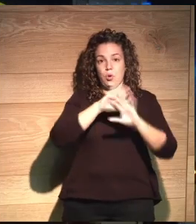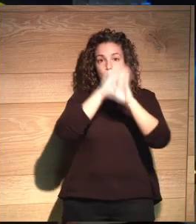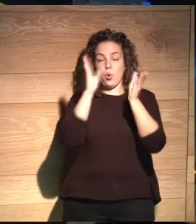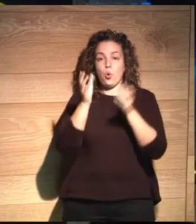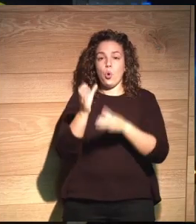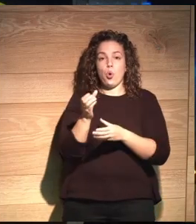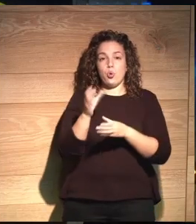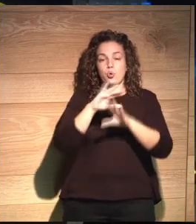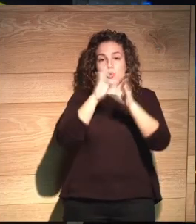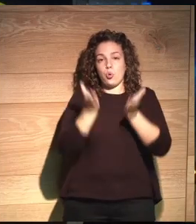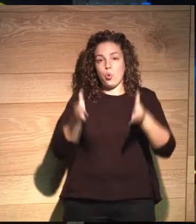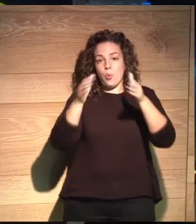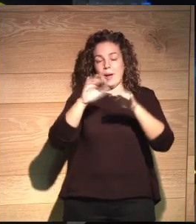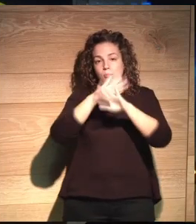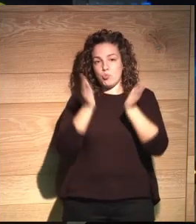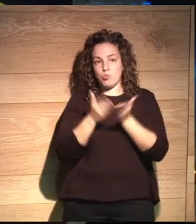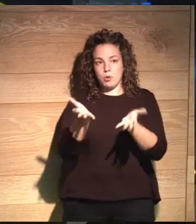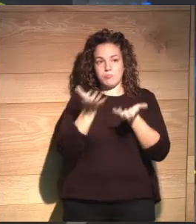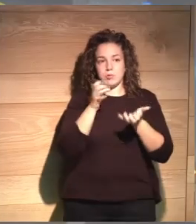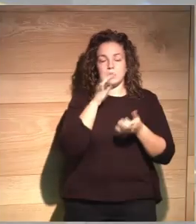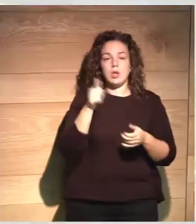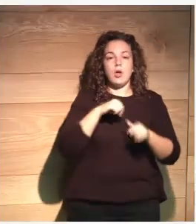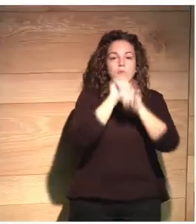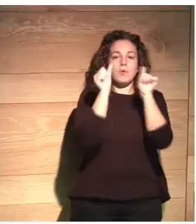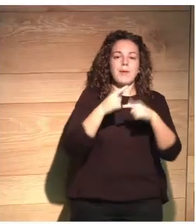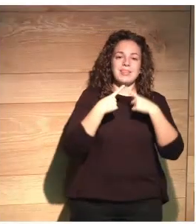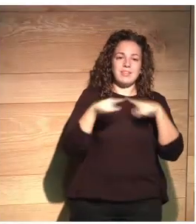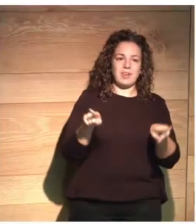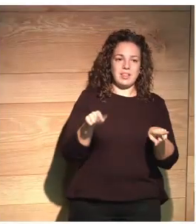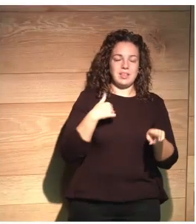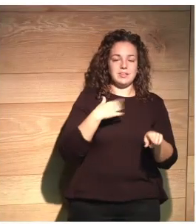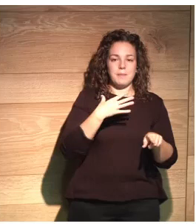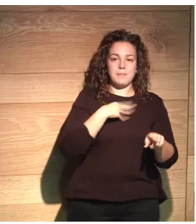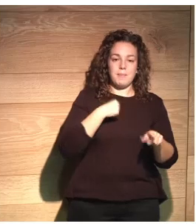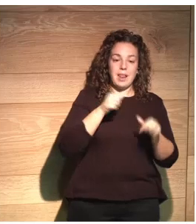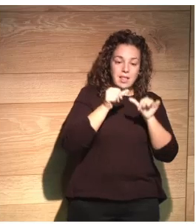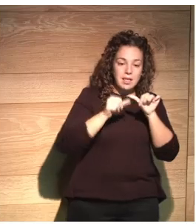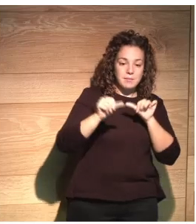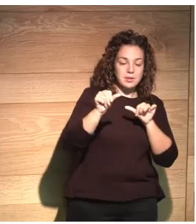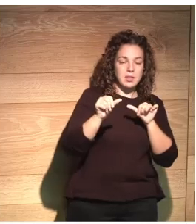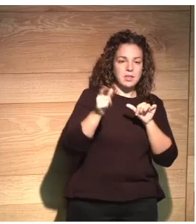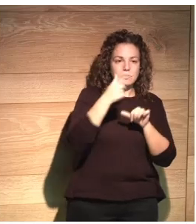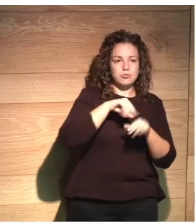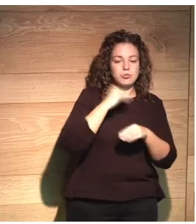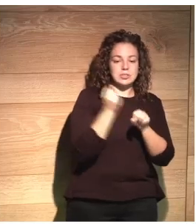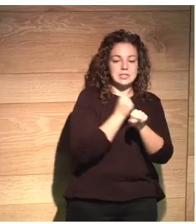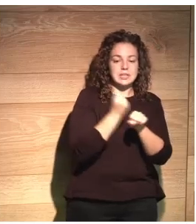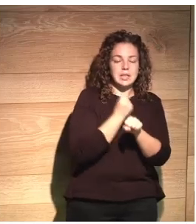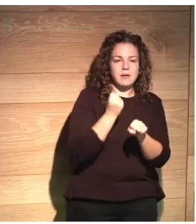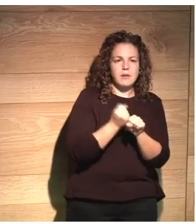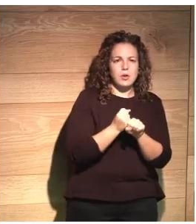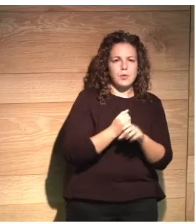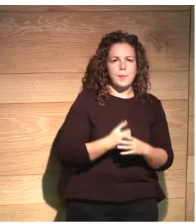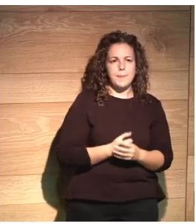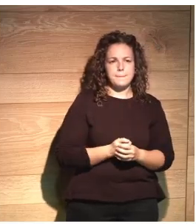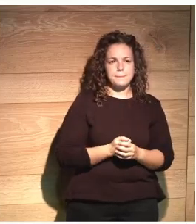lo habíamos hecho de una manera la que no lo habíamos hecho antes a partir de este documento lo hicimos también el reino unido- estamos trabajando